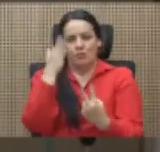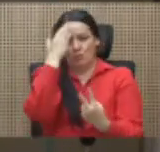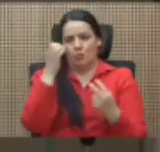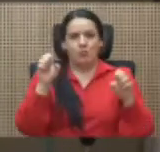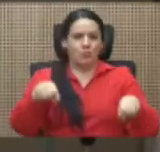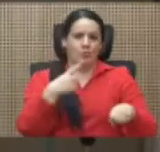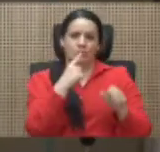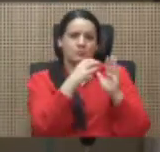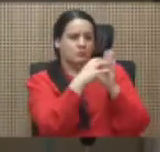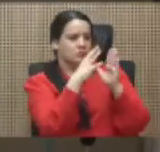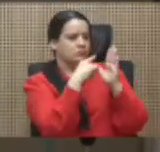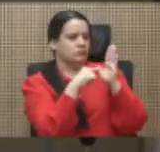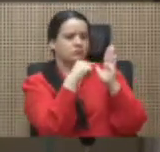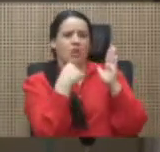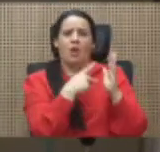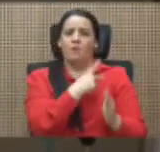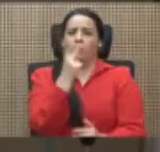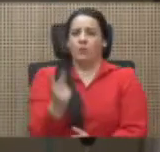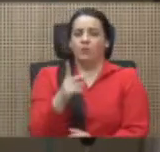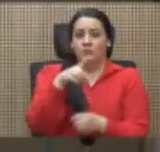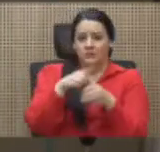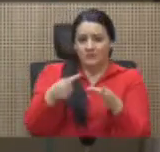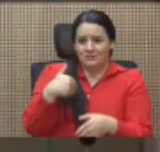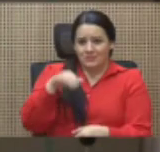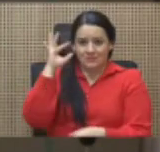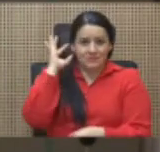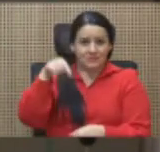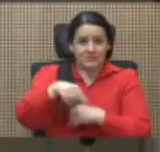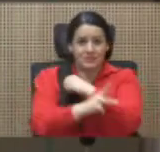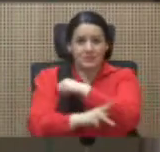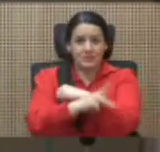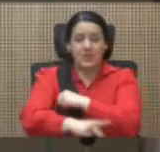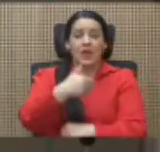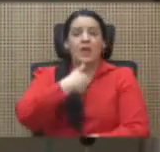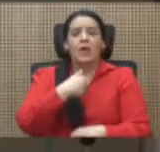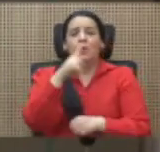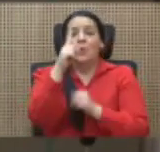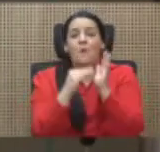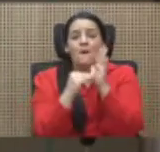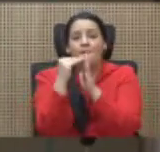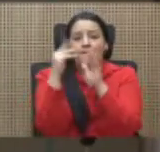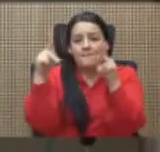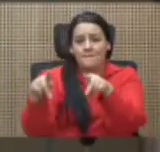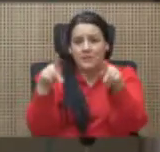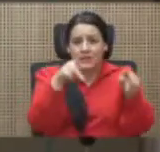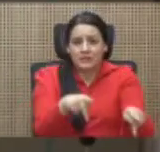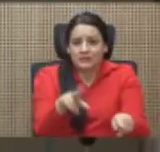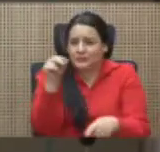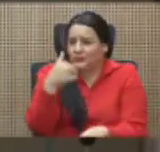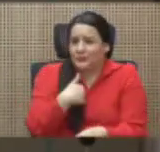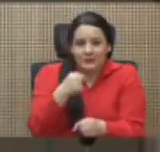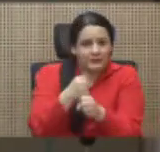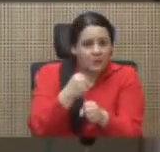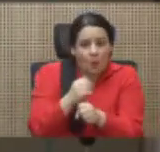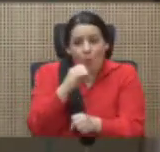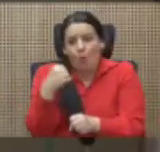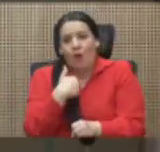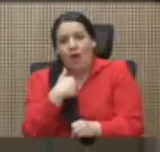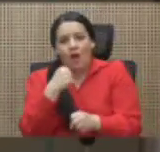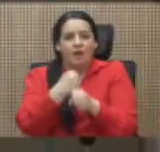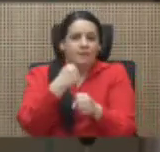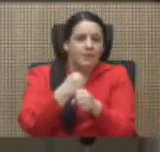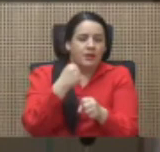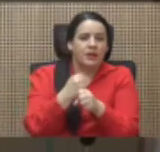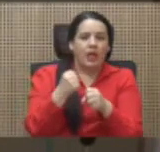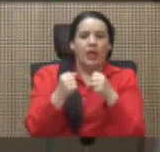que es voluntario. Diputadas y diputados, en este país hay 1 millón de personas que o no tienen empleo o tienen un empleo precario. Y